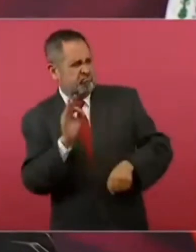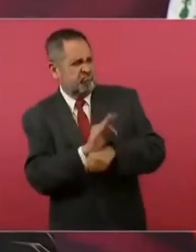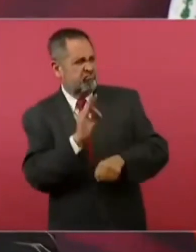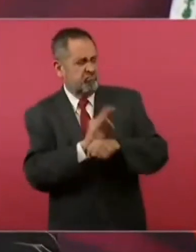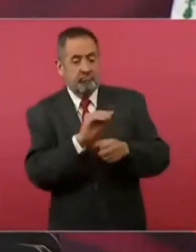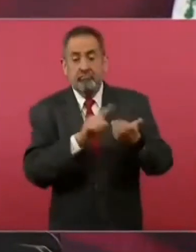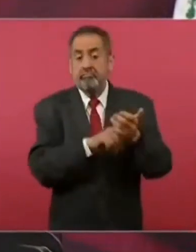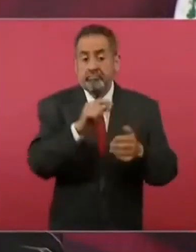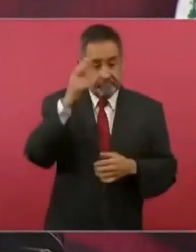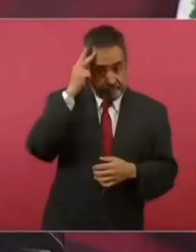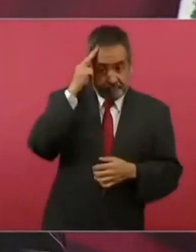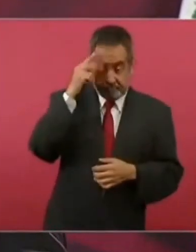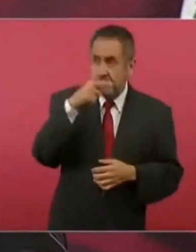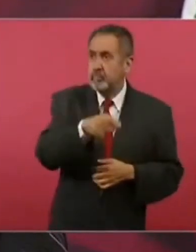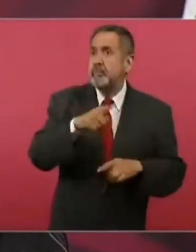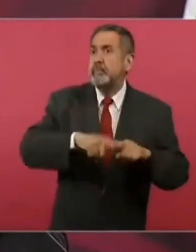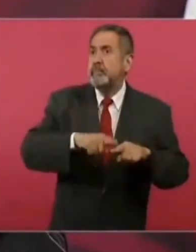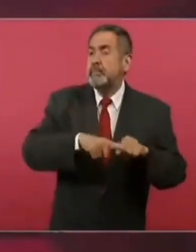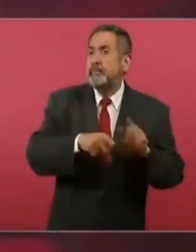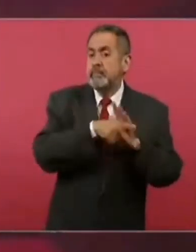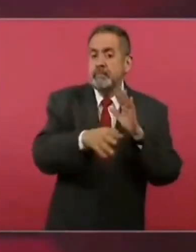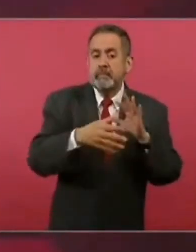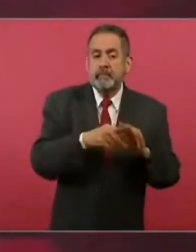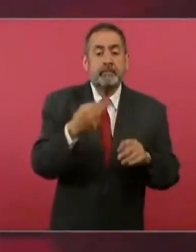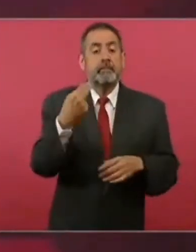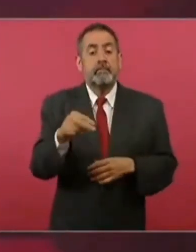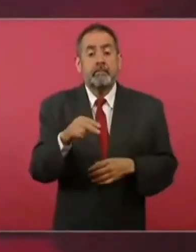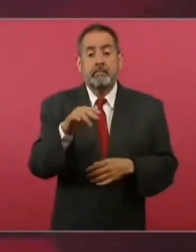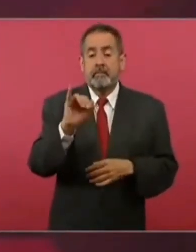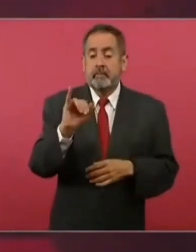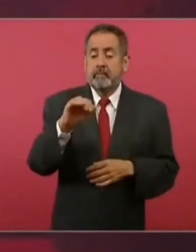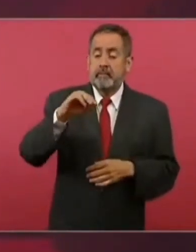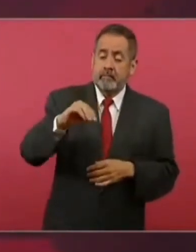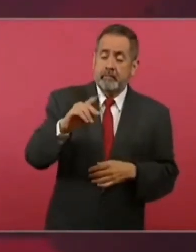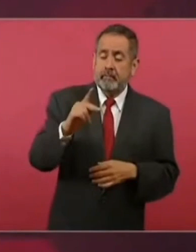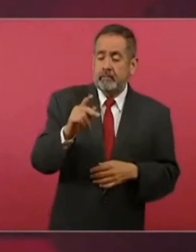porfirista fue El Imparcial,